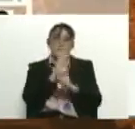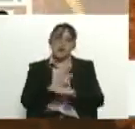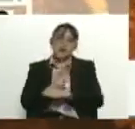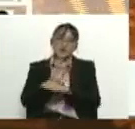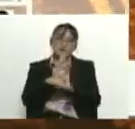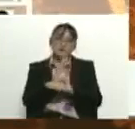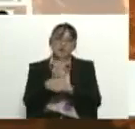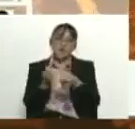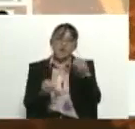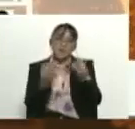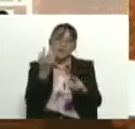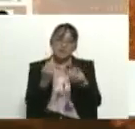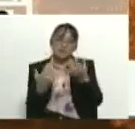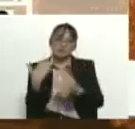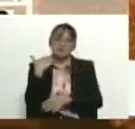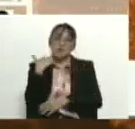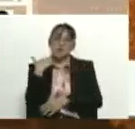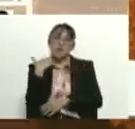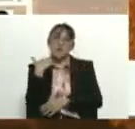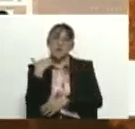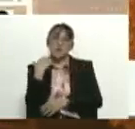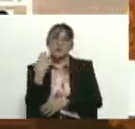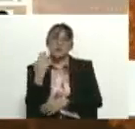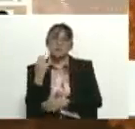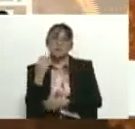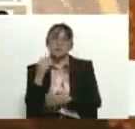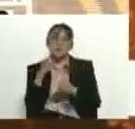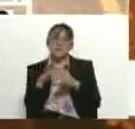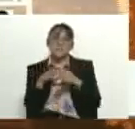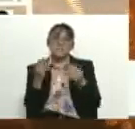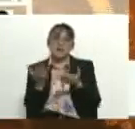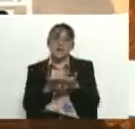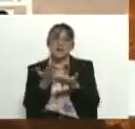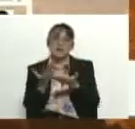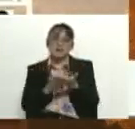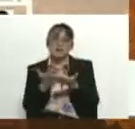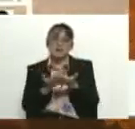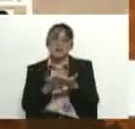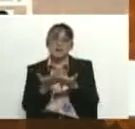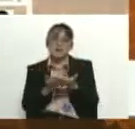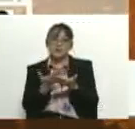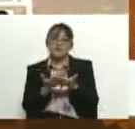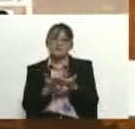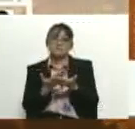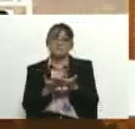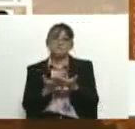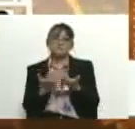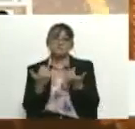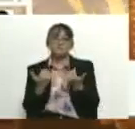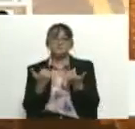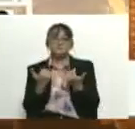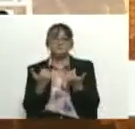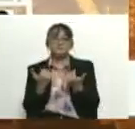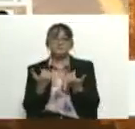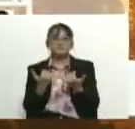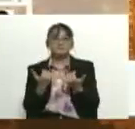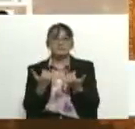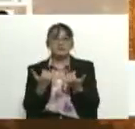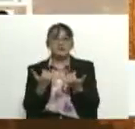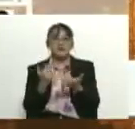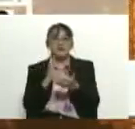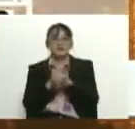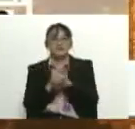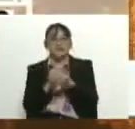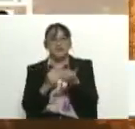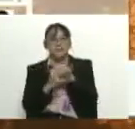cultivos que fueron afectados sobre todo mucho plátano en esa región se está ya haciendo el registro preciso